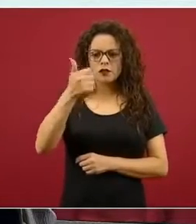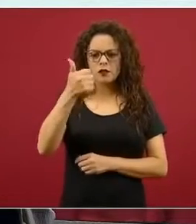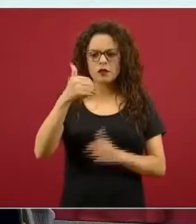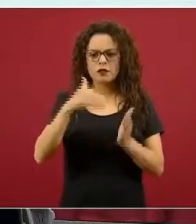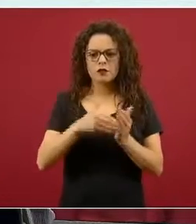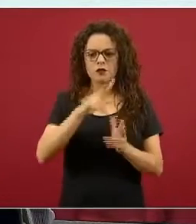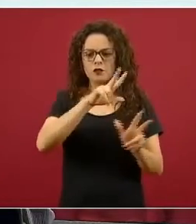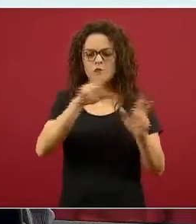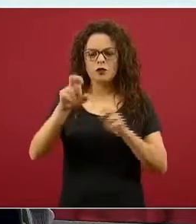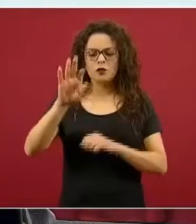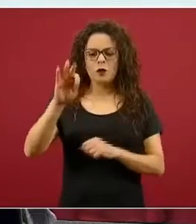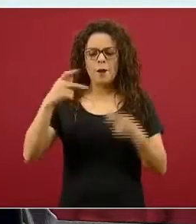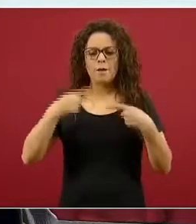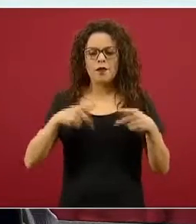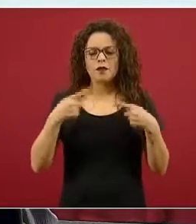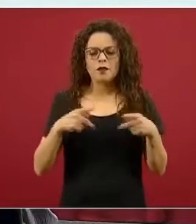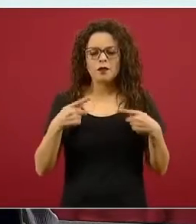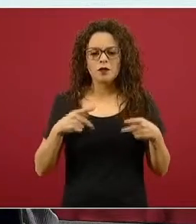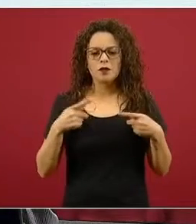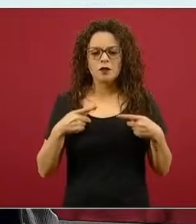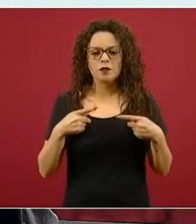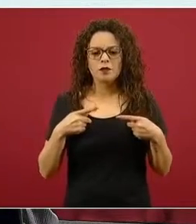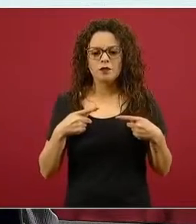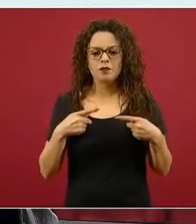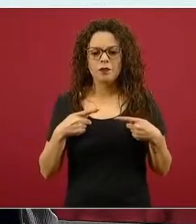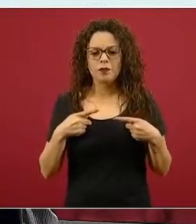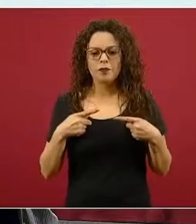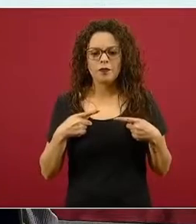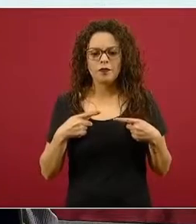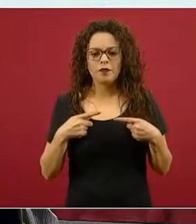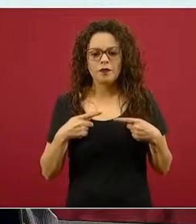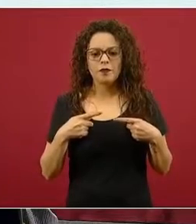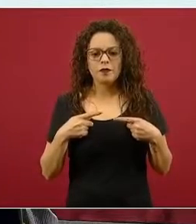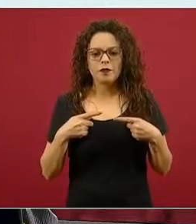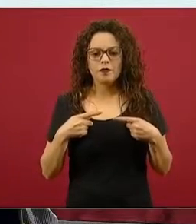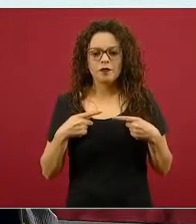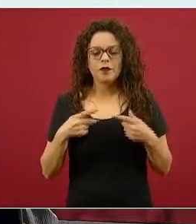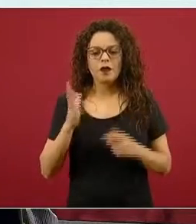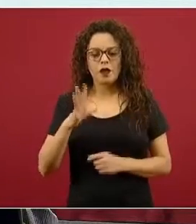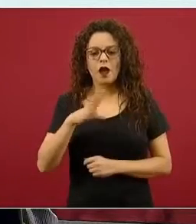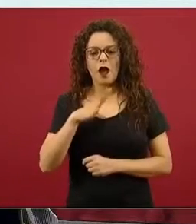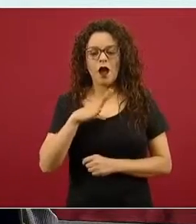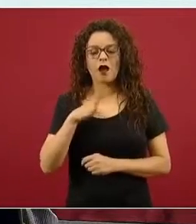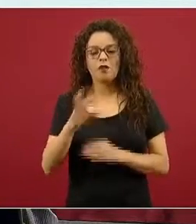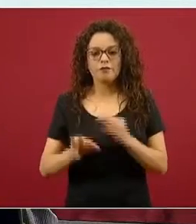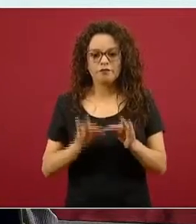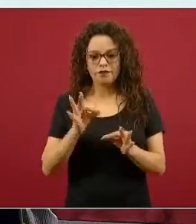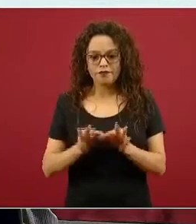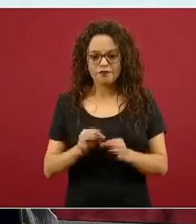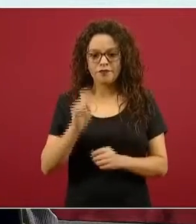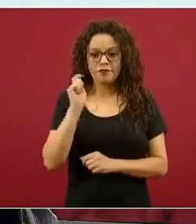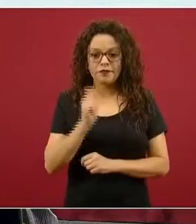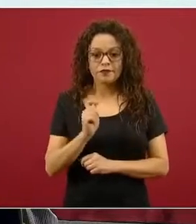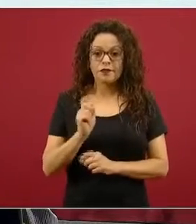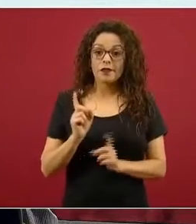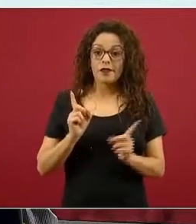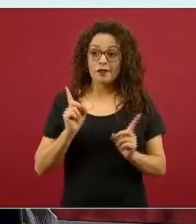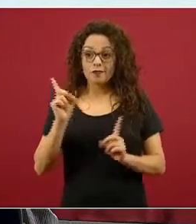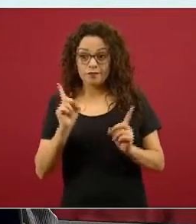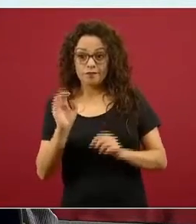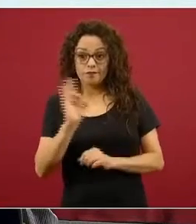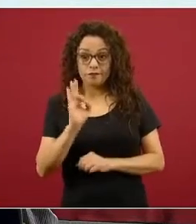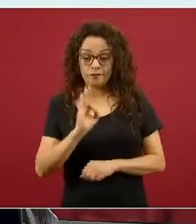176.840 individuos que, aún cumpliendo los casos o la definición de un caso sospechoso de